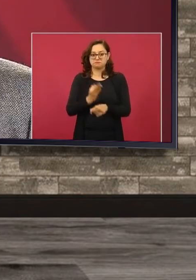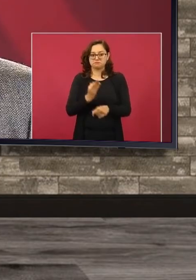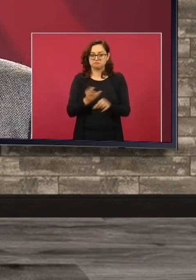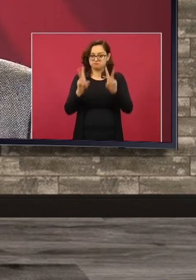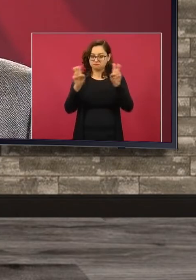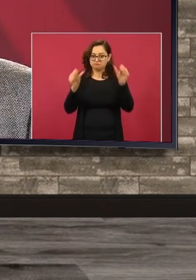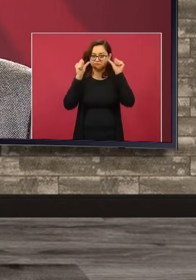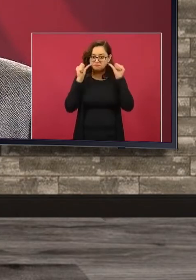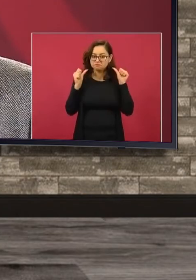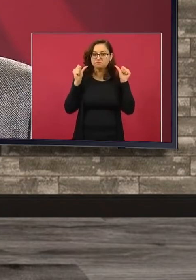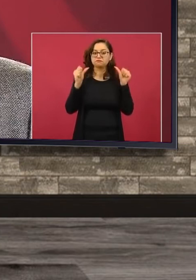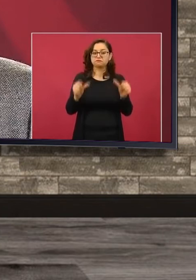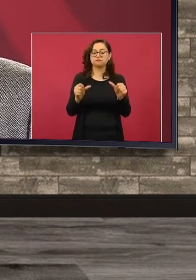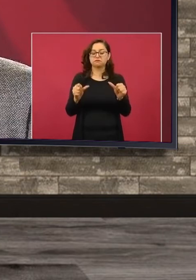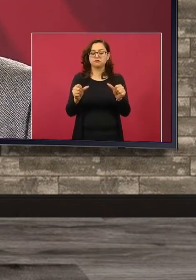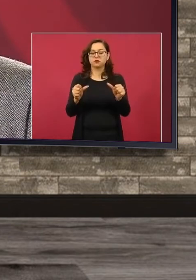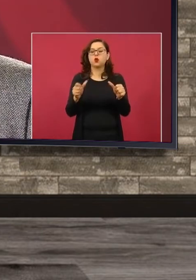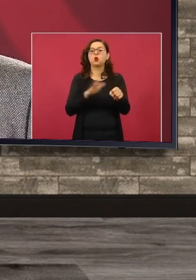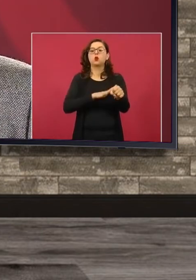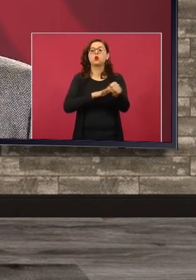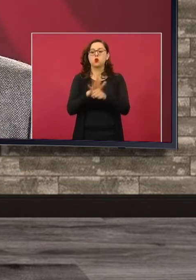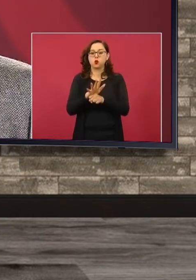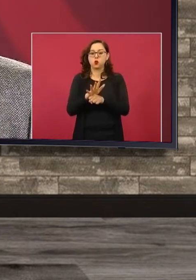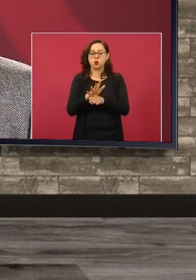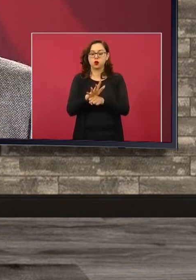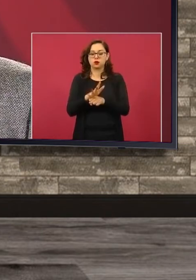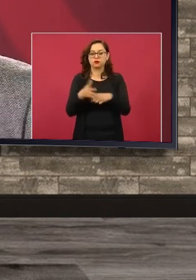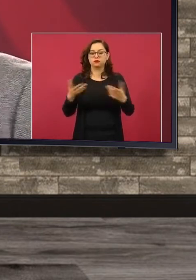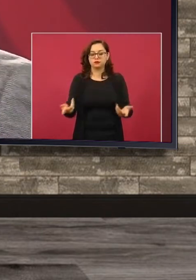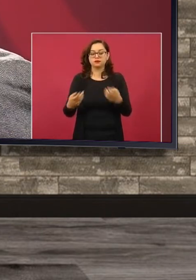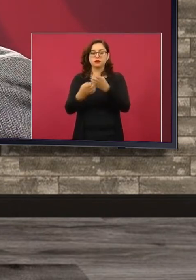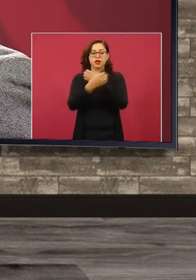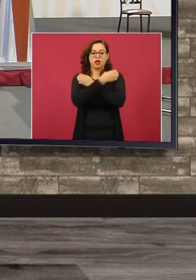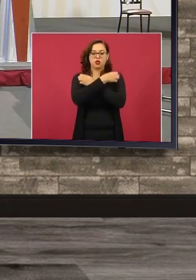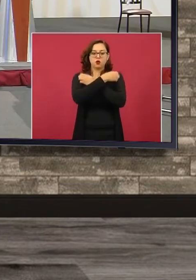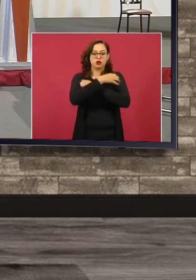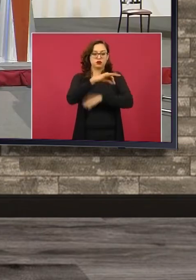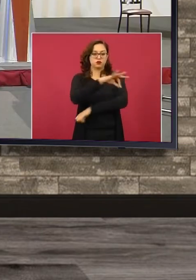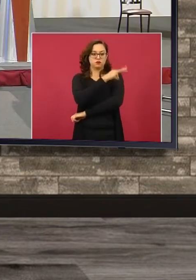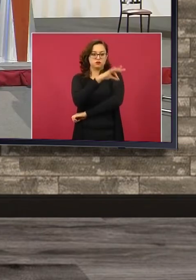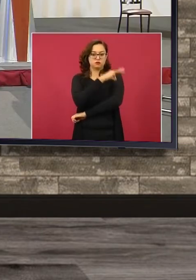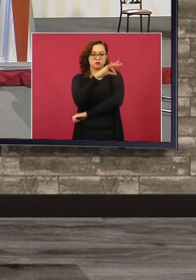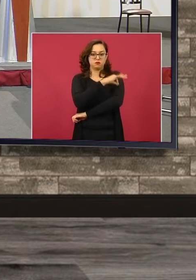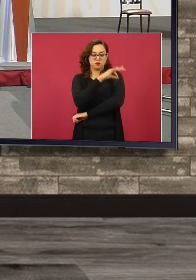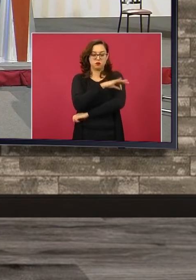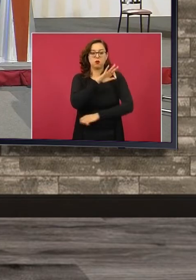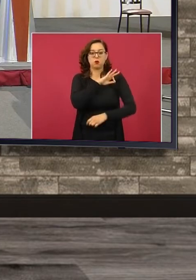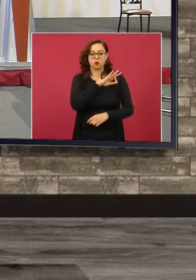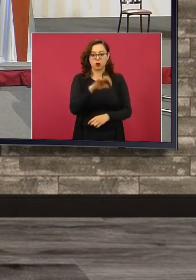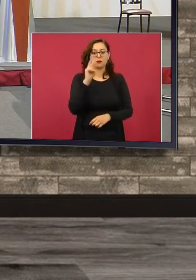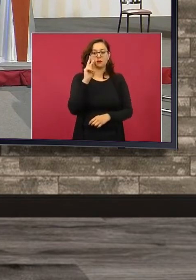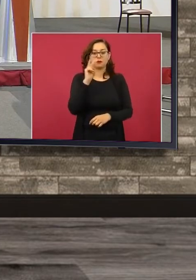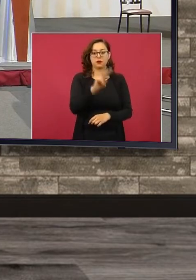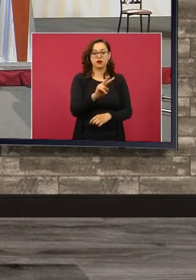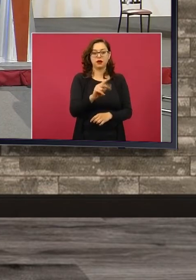pero mientras tanto no hay de qué alarmarse, así lo aseguró. Durante la misma conferencia de esta mañana, Jorge Alcocer informó que la aplicación de la